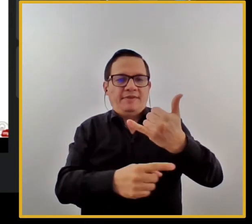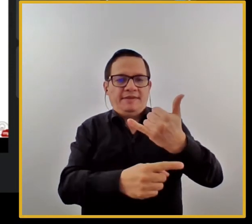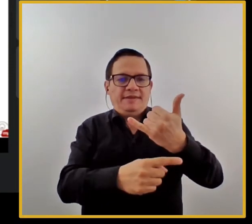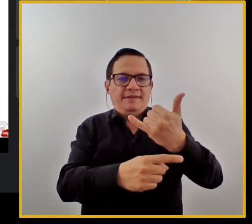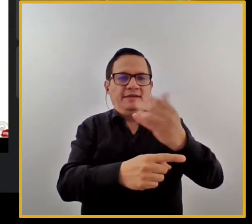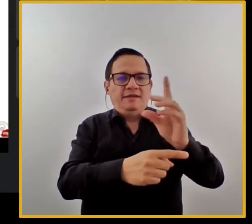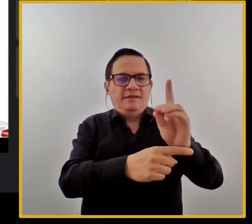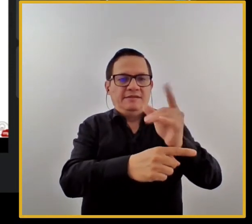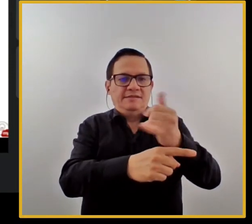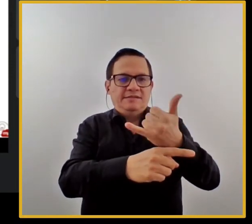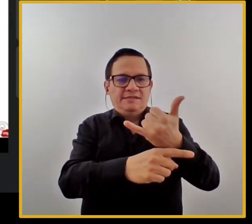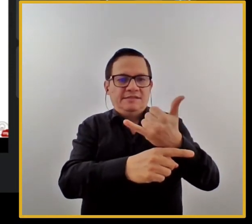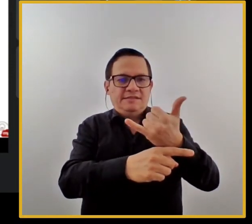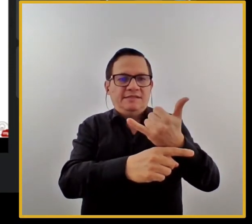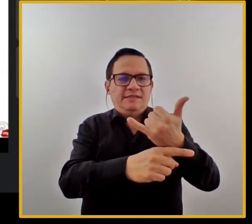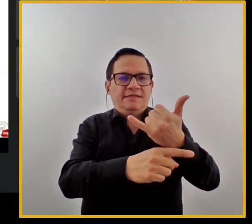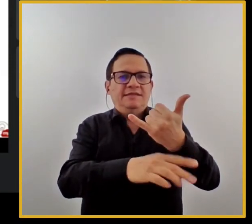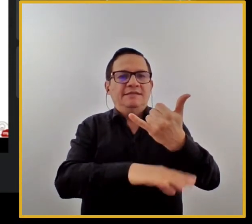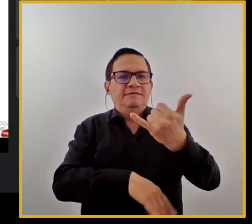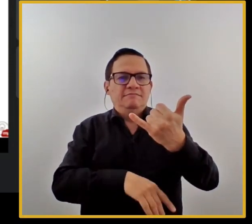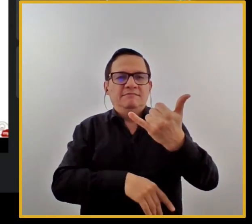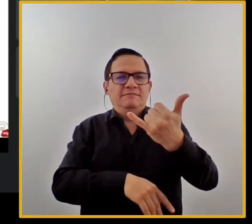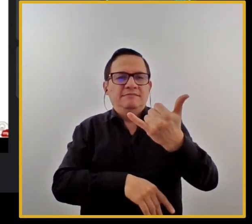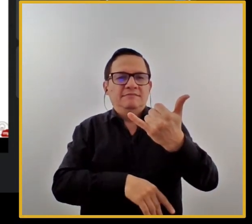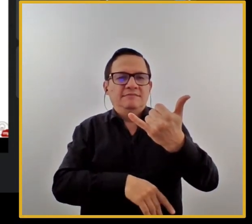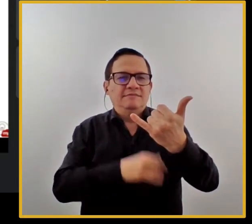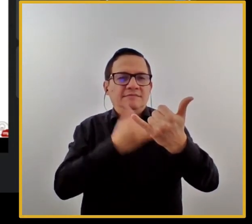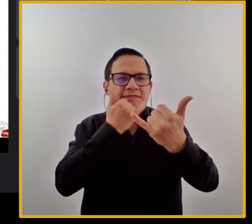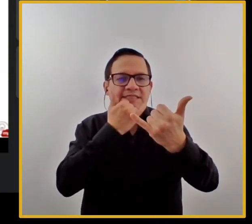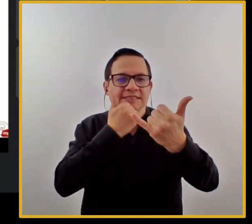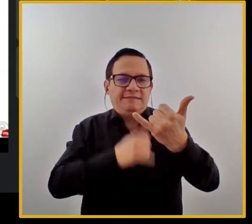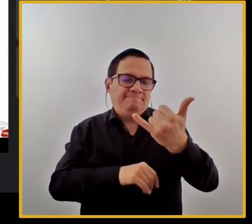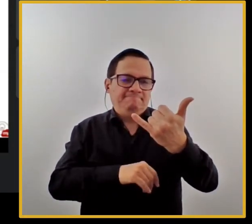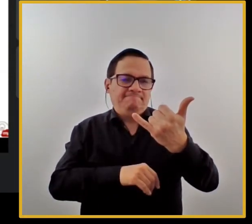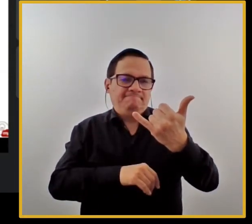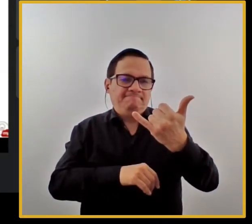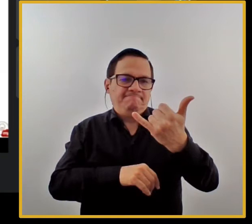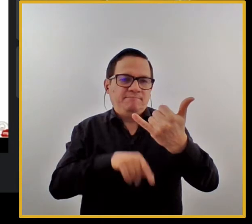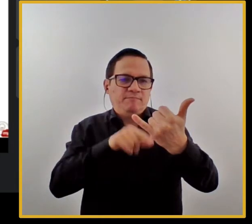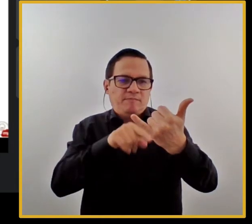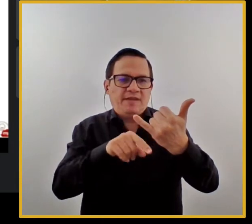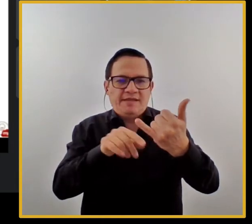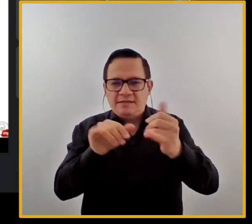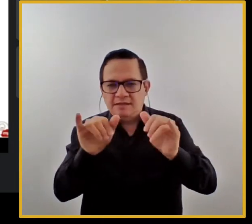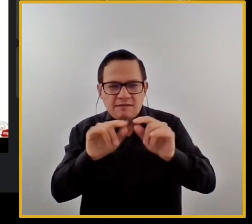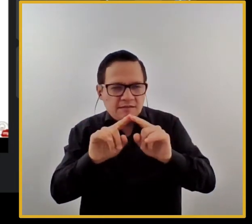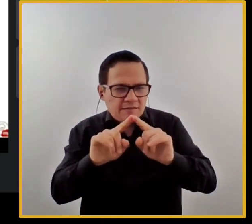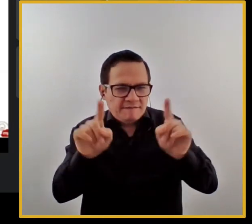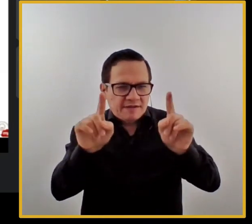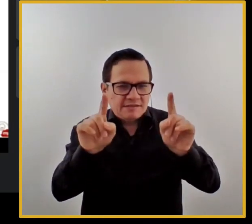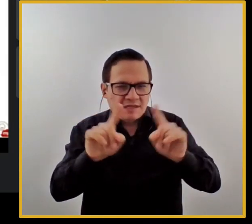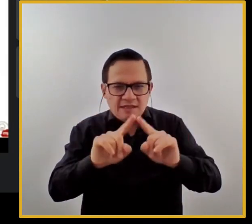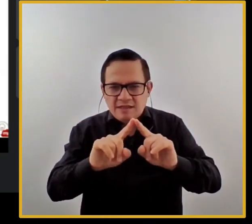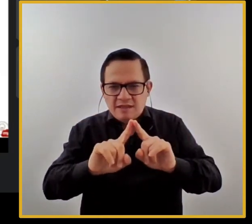queda? Que yo tengo ese diferencial